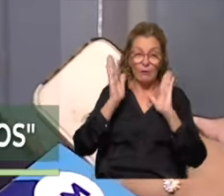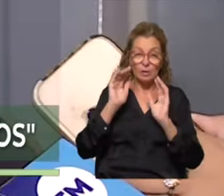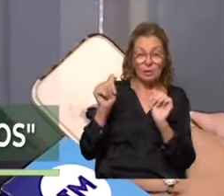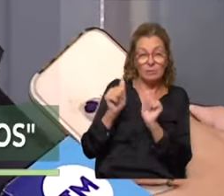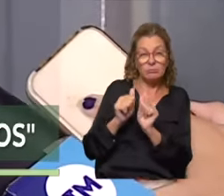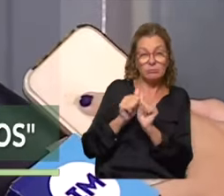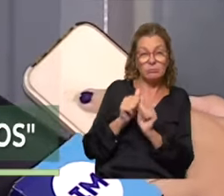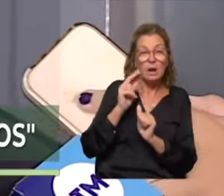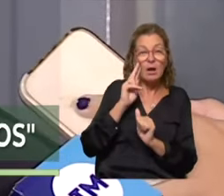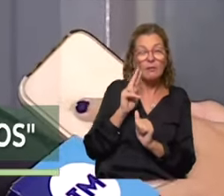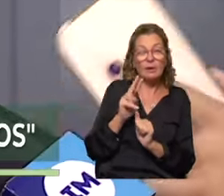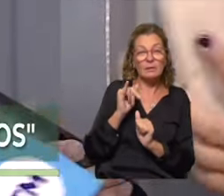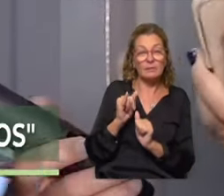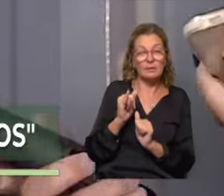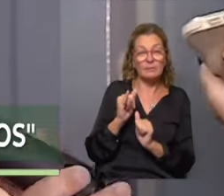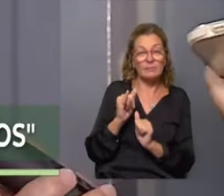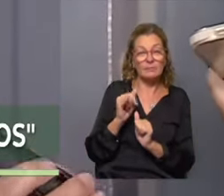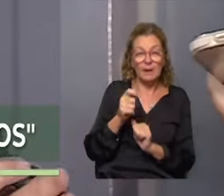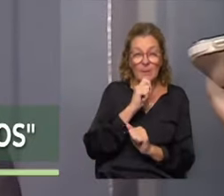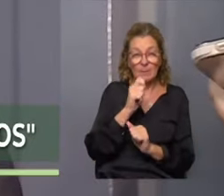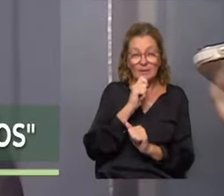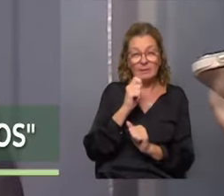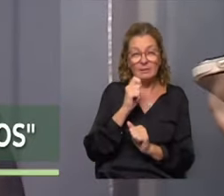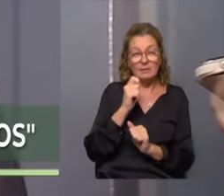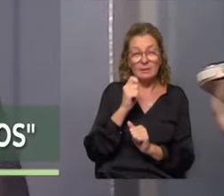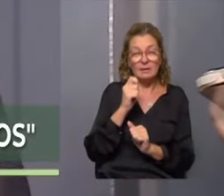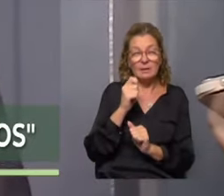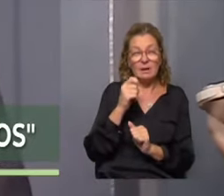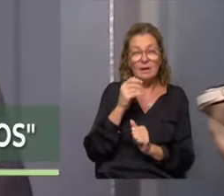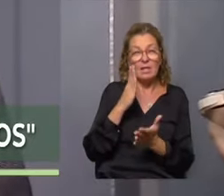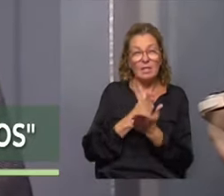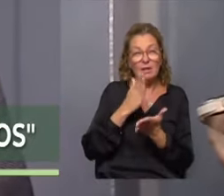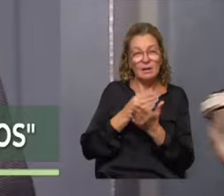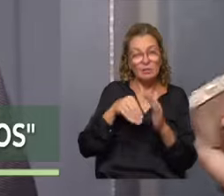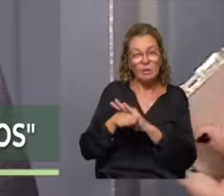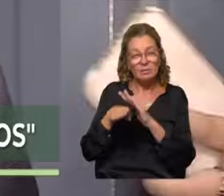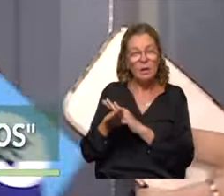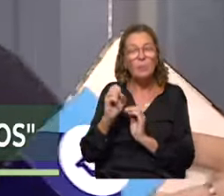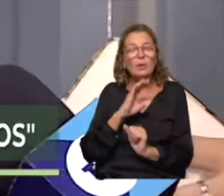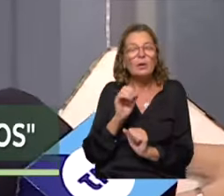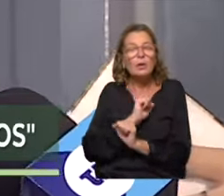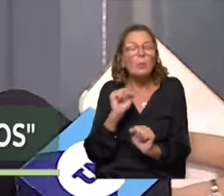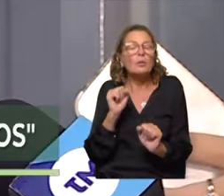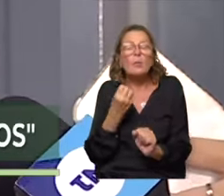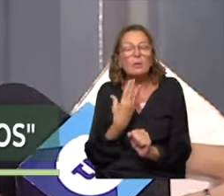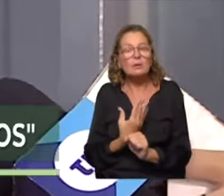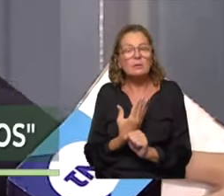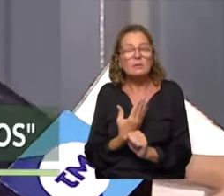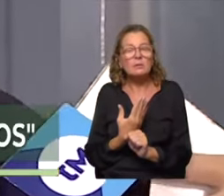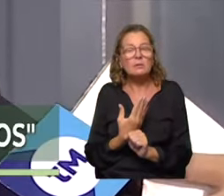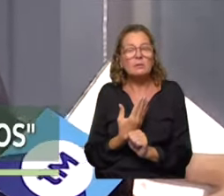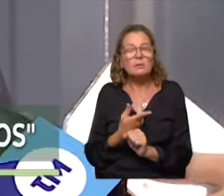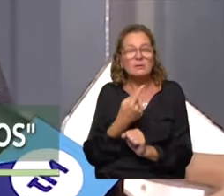a presenciar la audiencia. Ahora, Benes, la prensa también tiene derecho a ingresar. ¿Por qué no pudimos estar presentes en la audiencia? Bueno, la audiencia